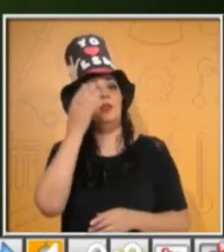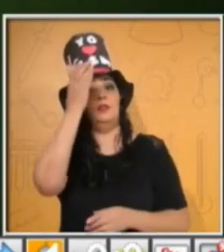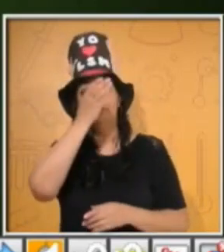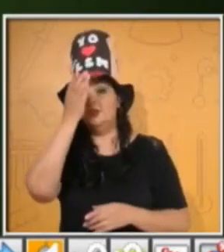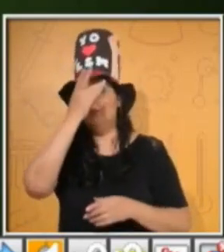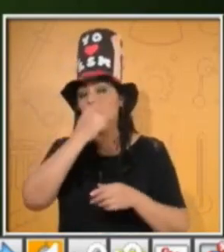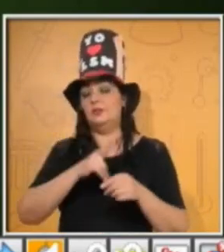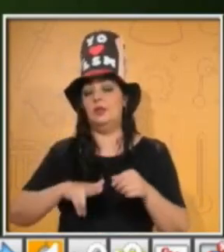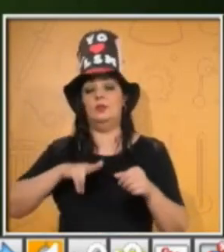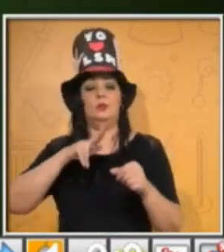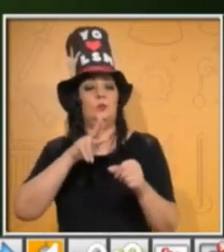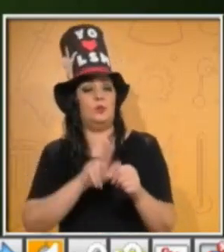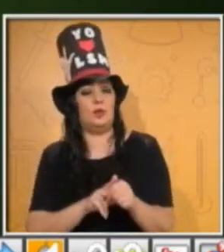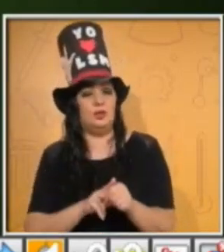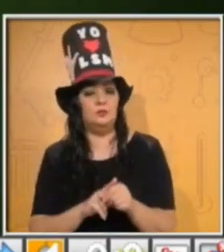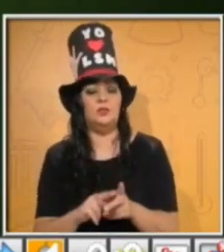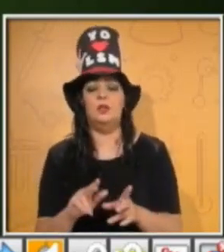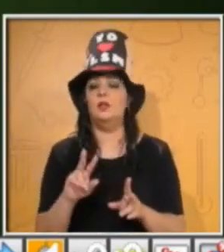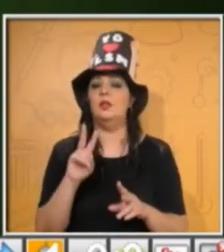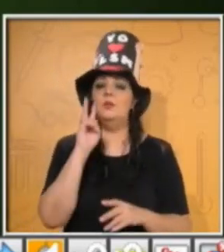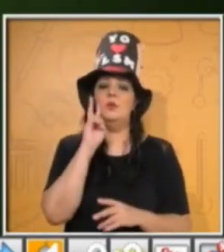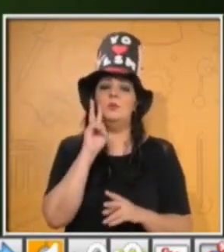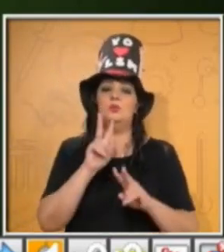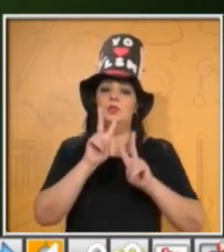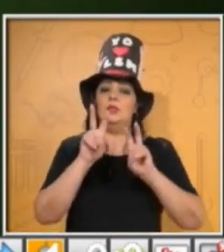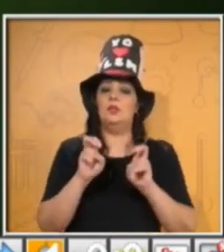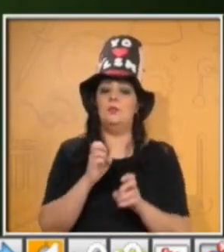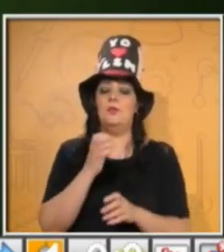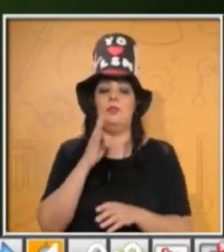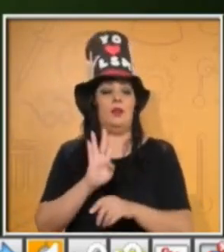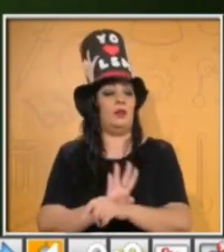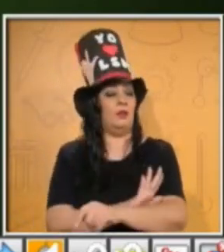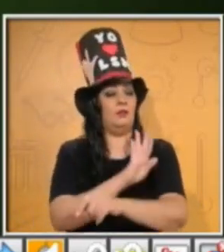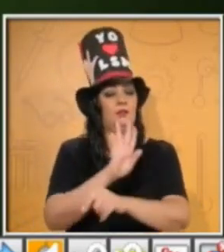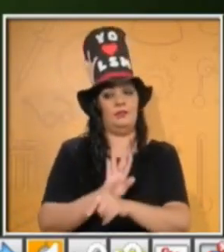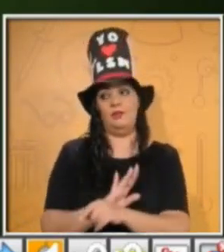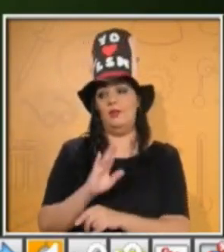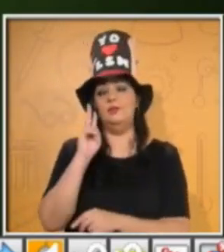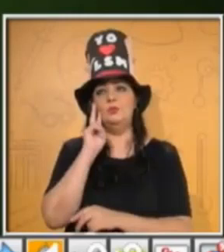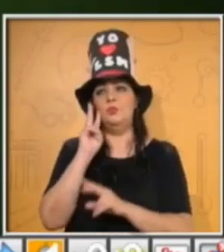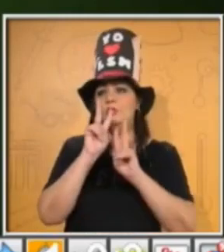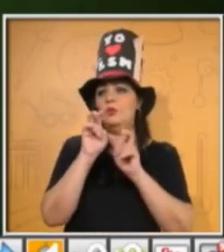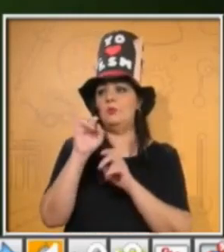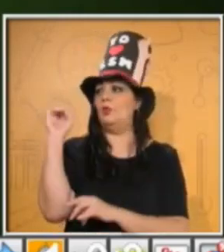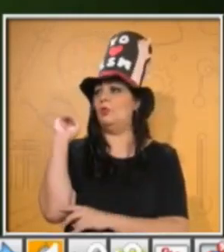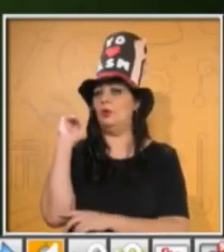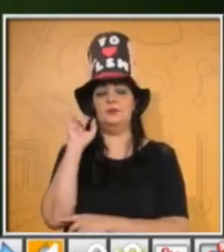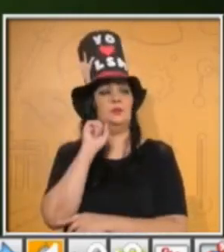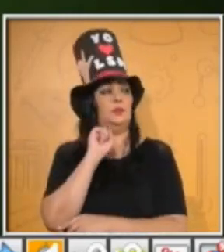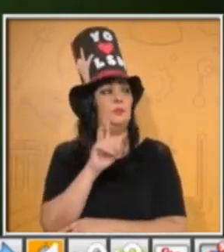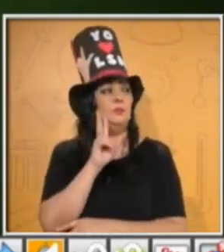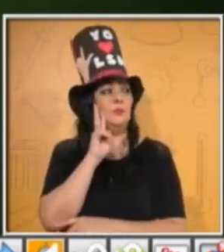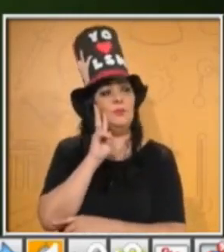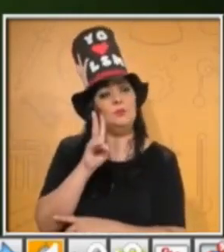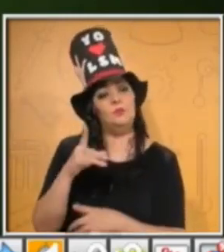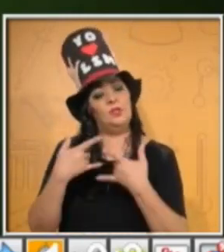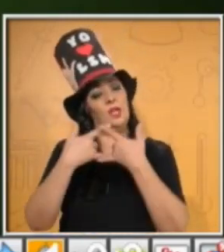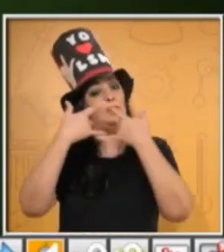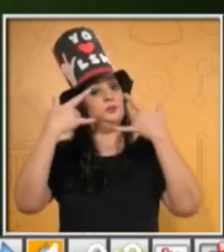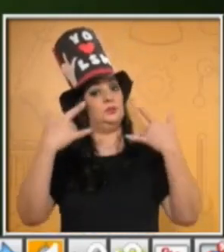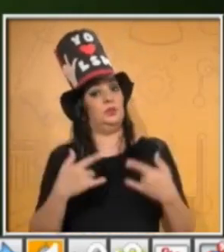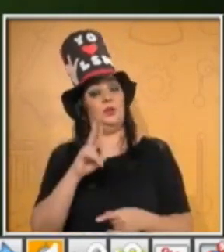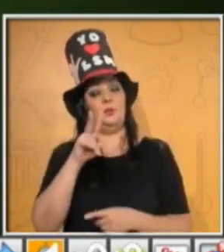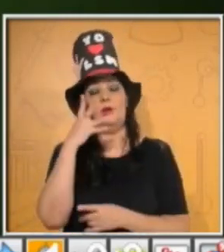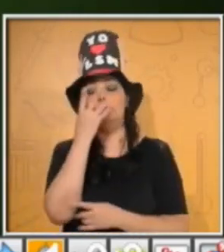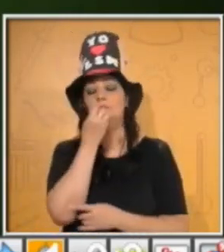energía, que fue un tema visto el día jueves aquí en Escuela TV. Asimismo, se logra ver un trabajo de historia que es algún